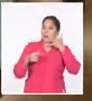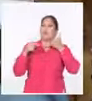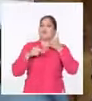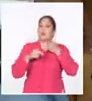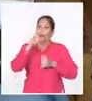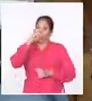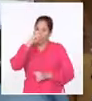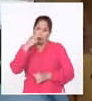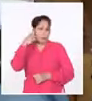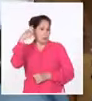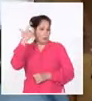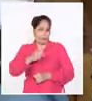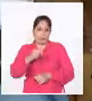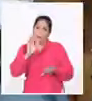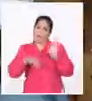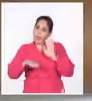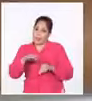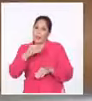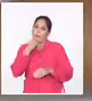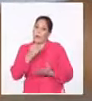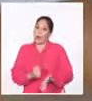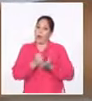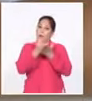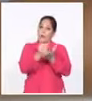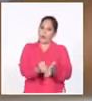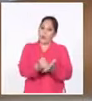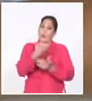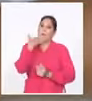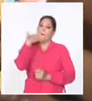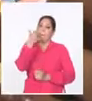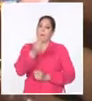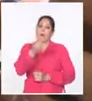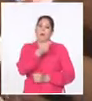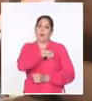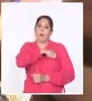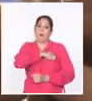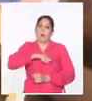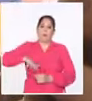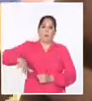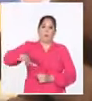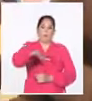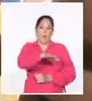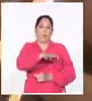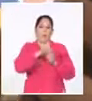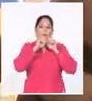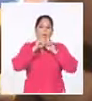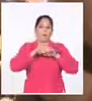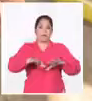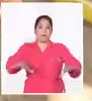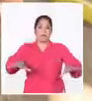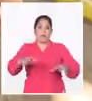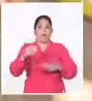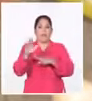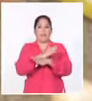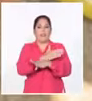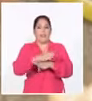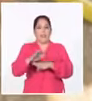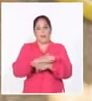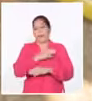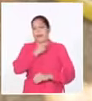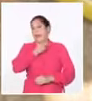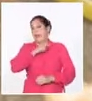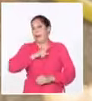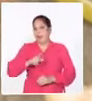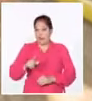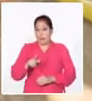edad, son medidas que pueden aportarle mejores dividendos a una práctica llamada a extenderse a otros sectores. Por ejemplo,